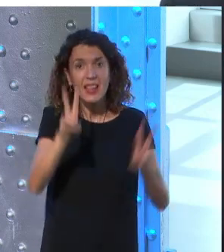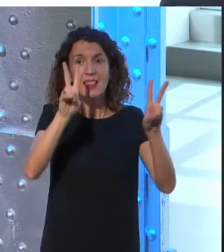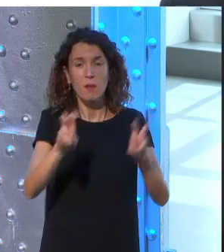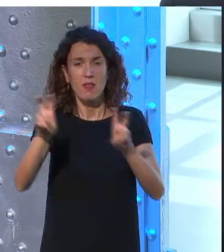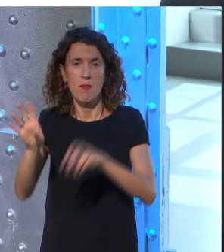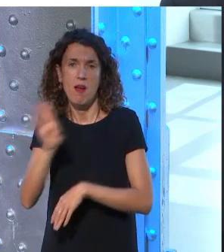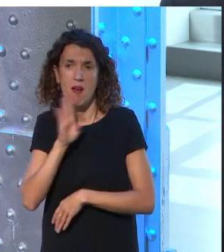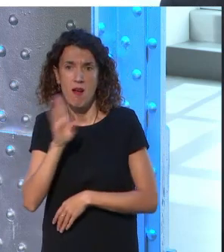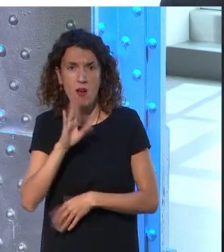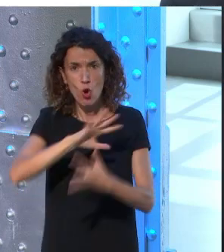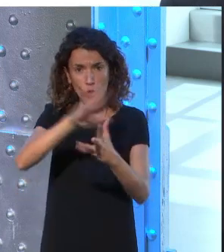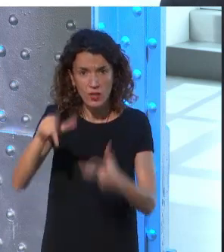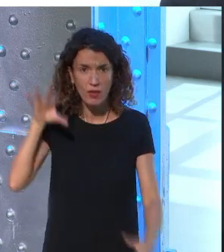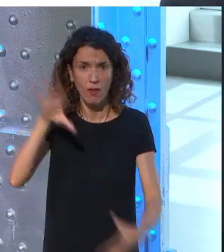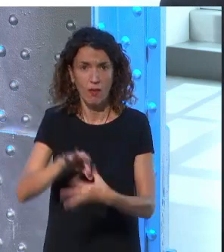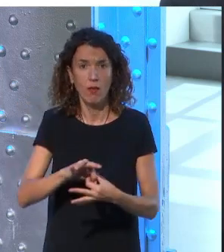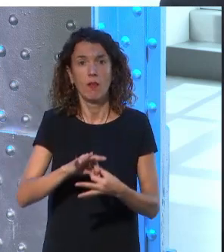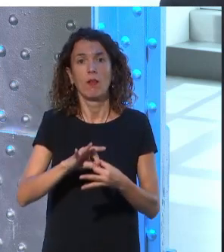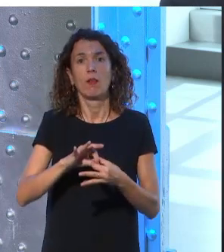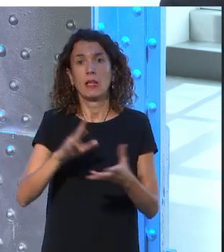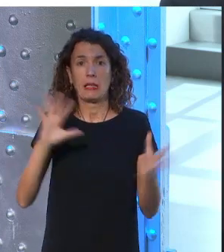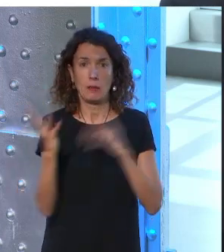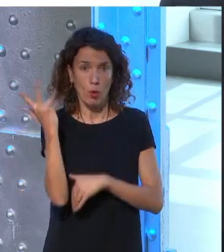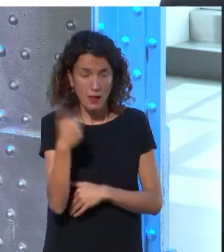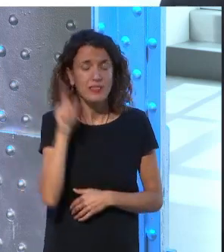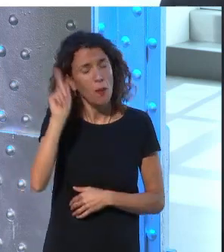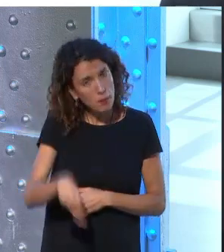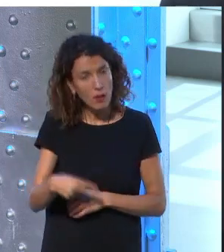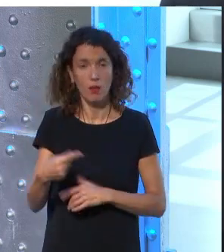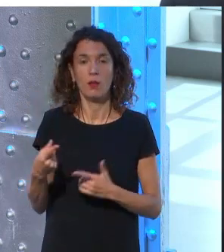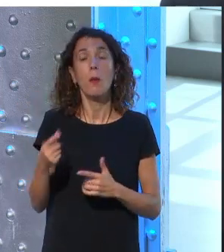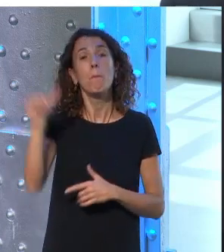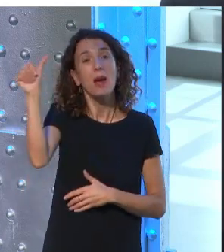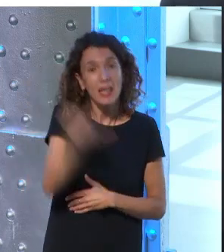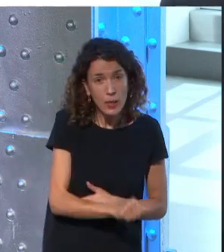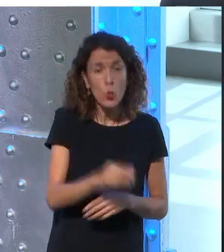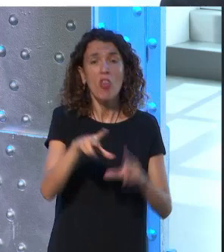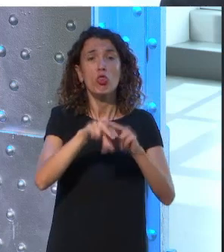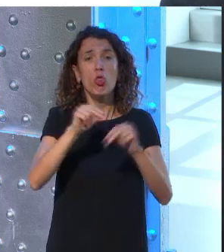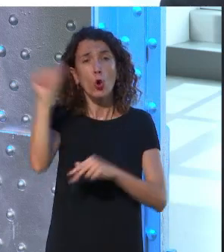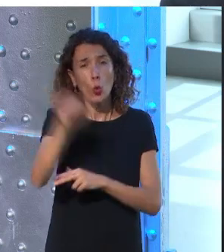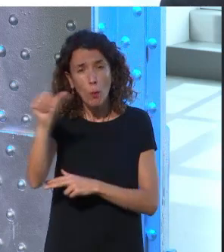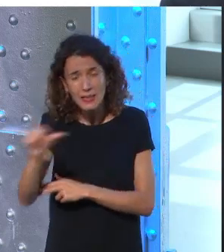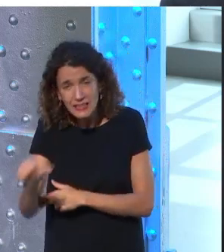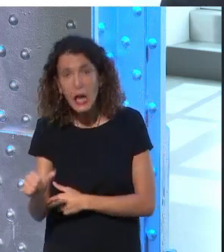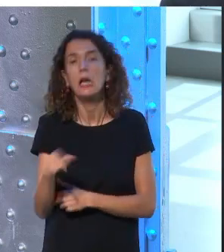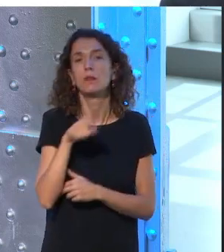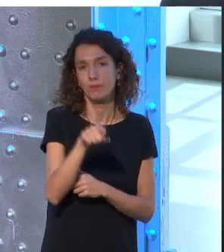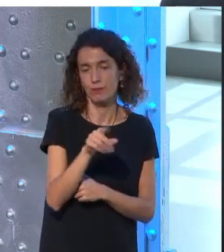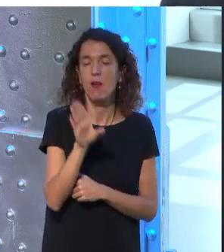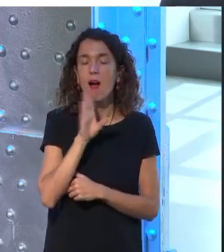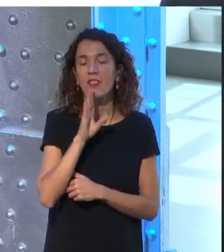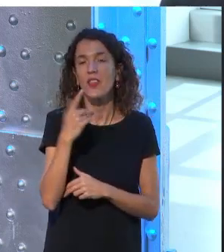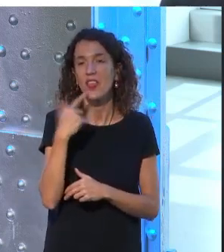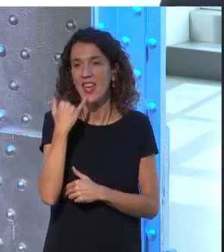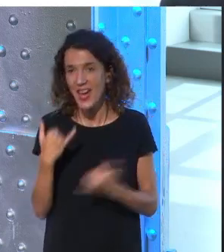tipo de noticias relacionadas con esta cuestión. Y esa película, esos documentales, hacen un poco, como decir los